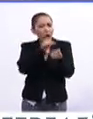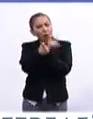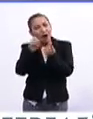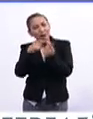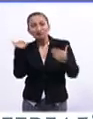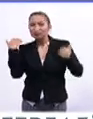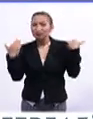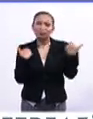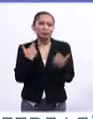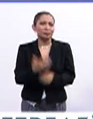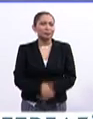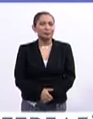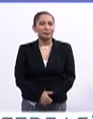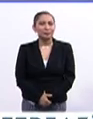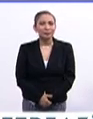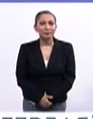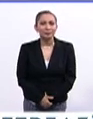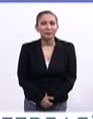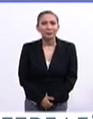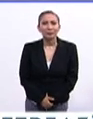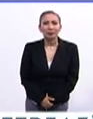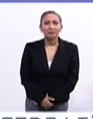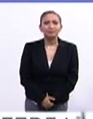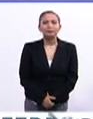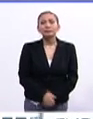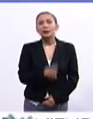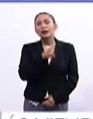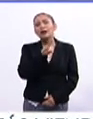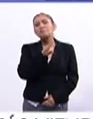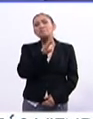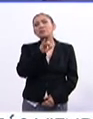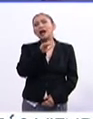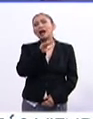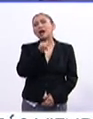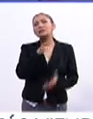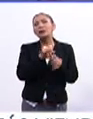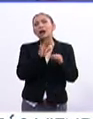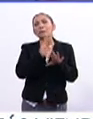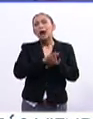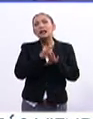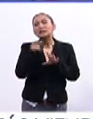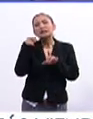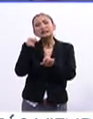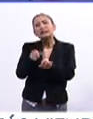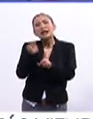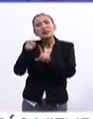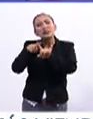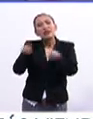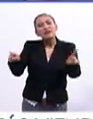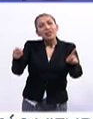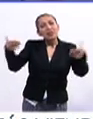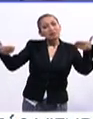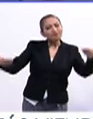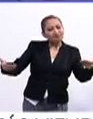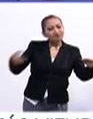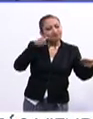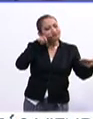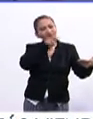muchas aventuras. Claro, claro. Bianca, y platícanos un poco acerca de qué